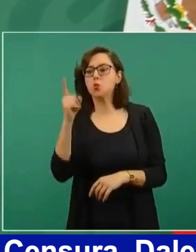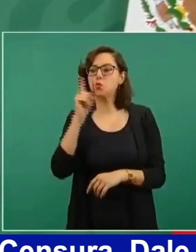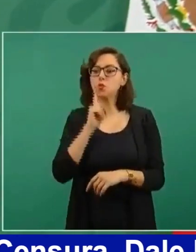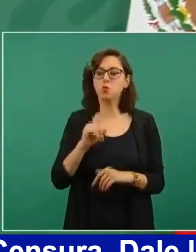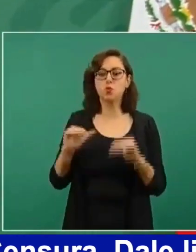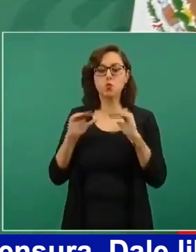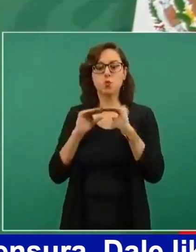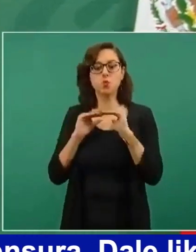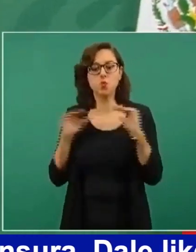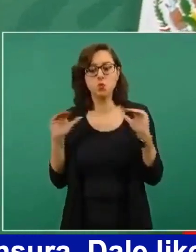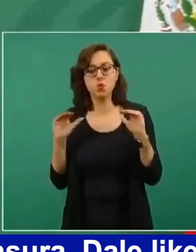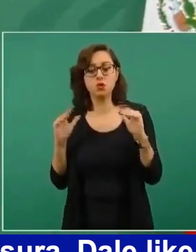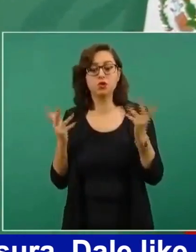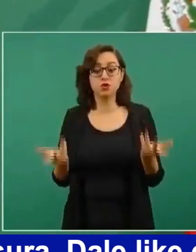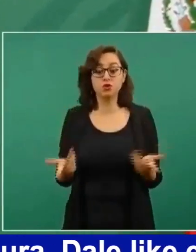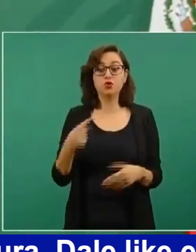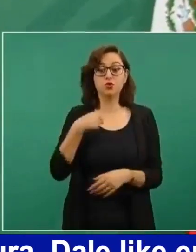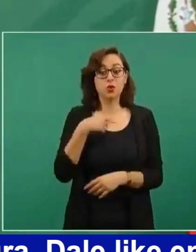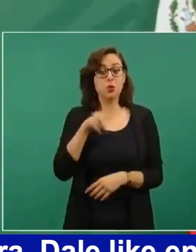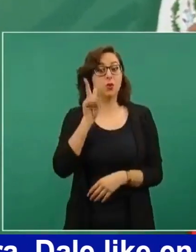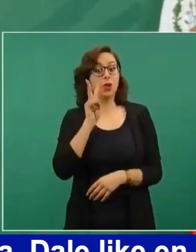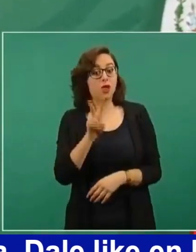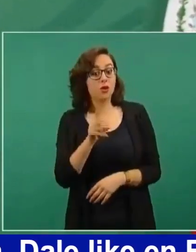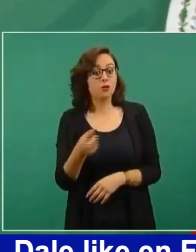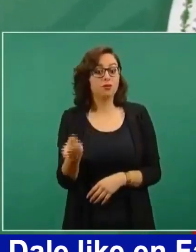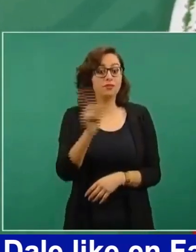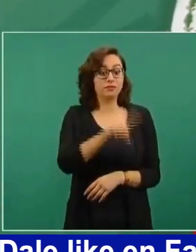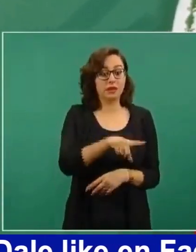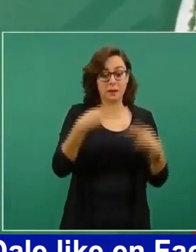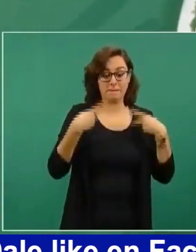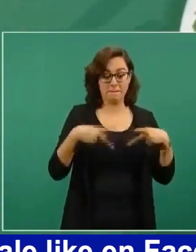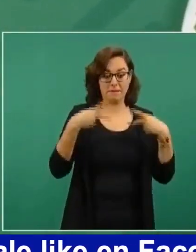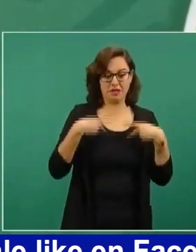a explotadores y explotados,